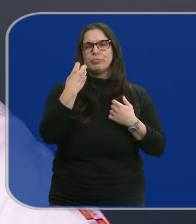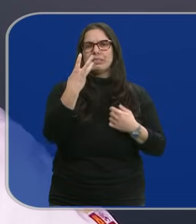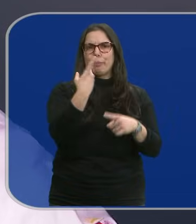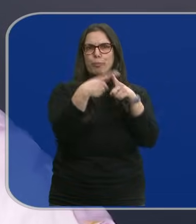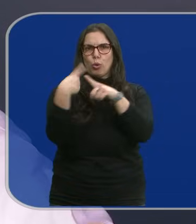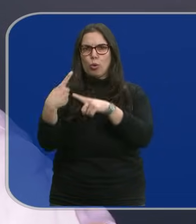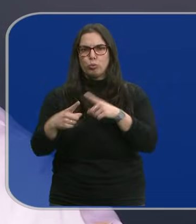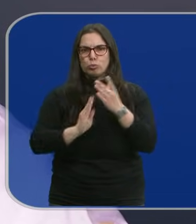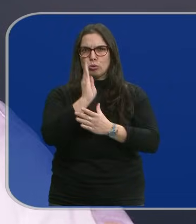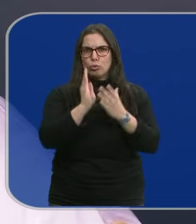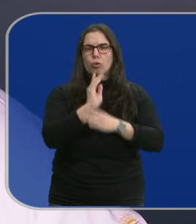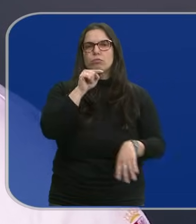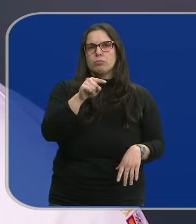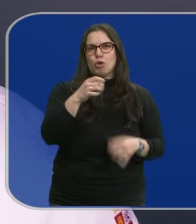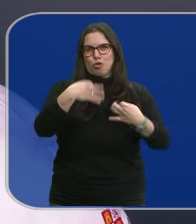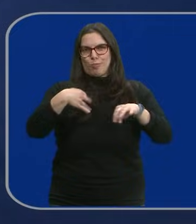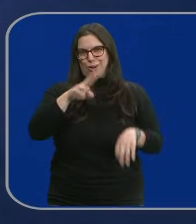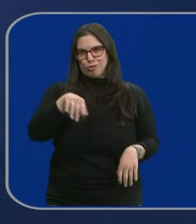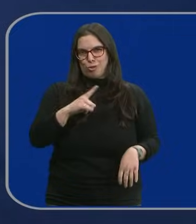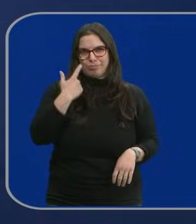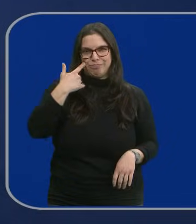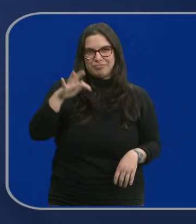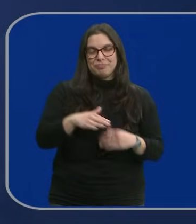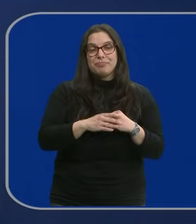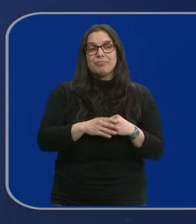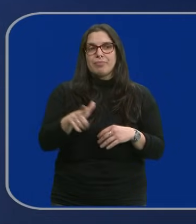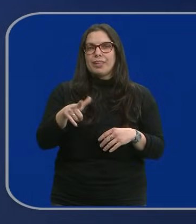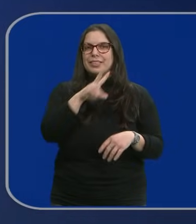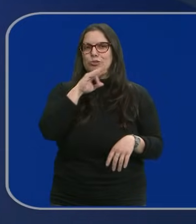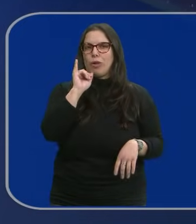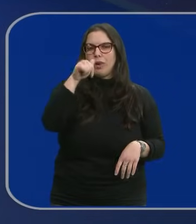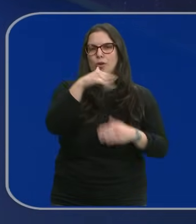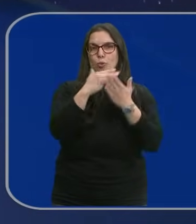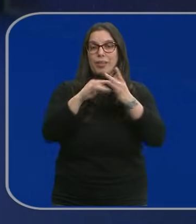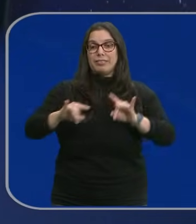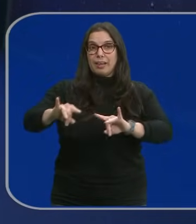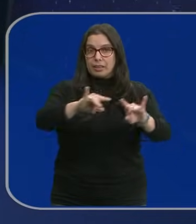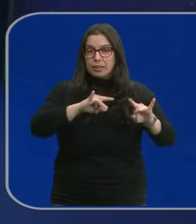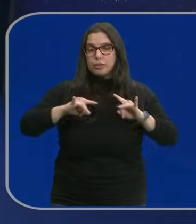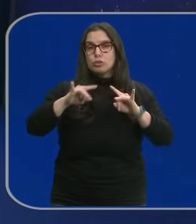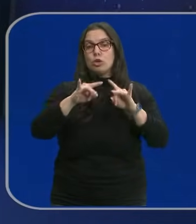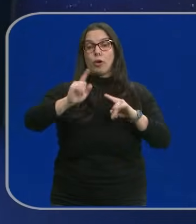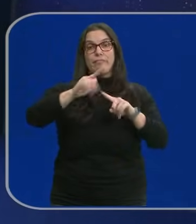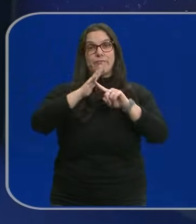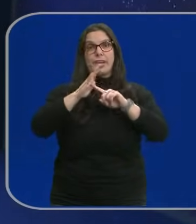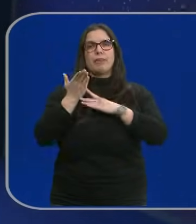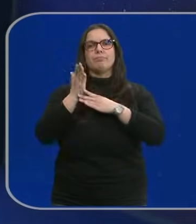gastronómicos, entonces dices, bueno, pues esto no es normal, ¿no? Tesoros que esconde la comunidad en un territorio que se presenta en